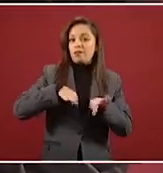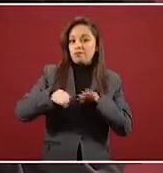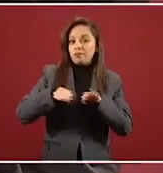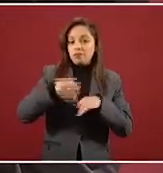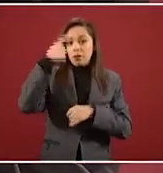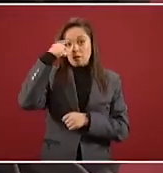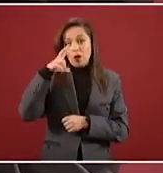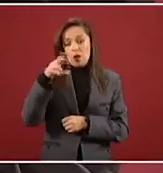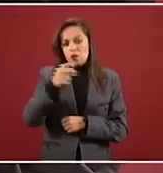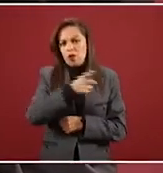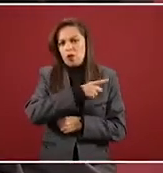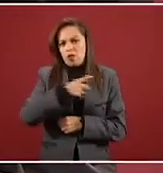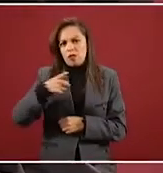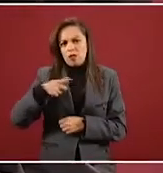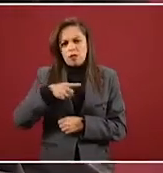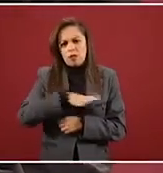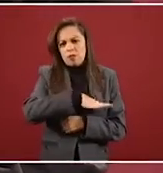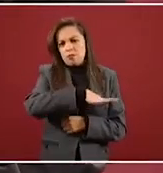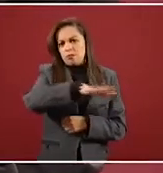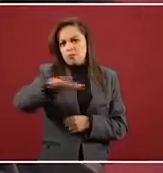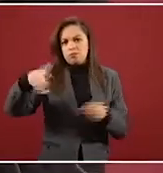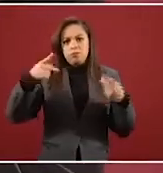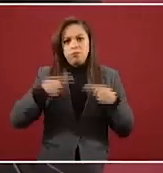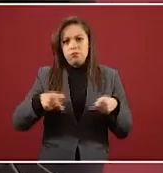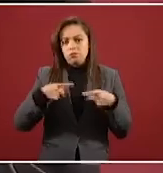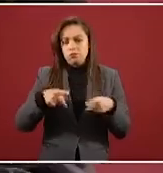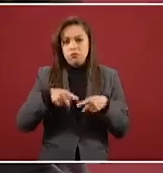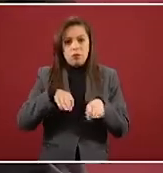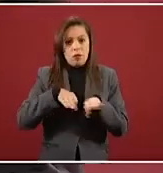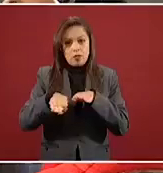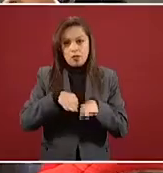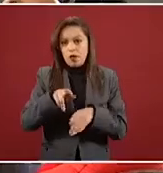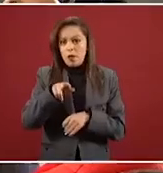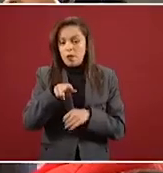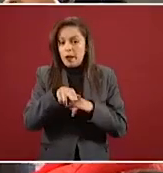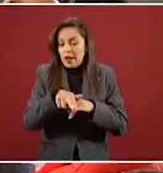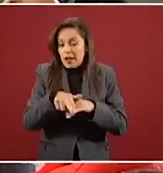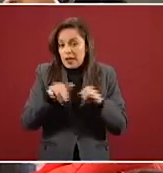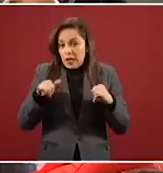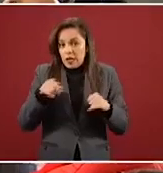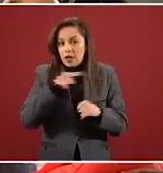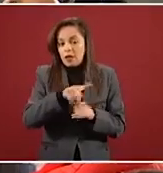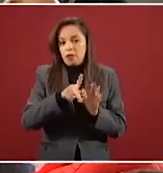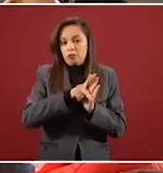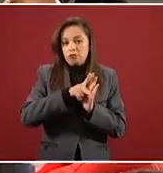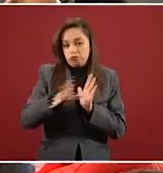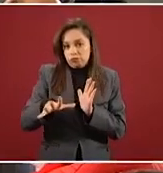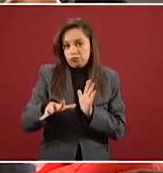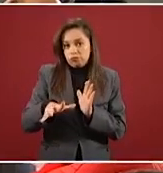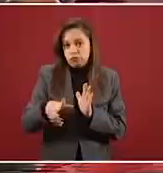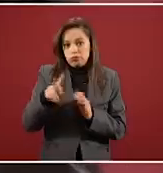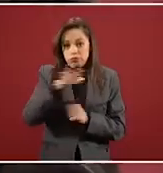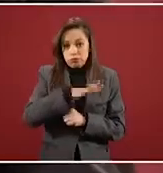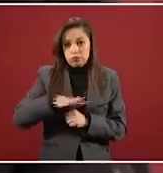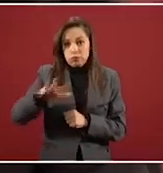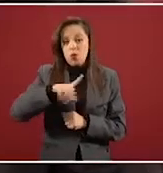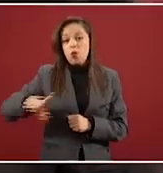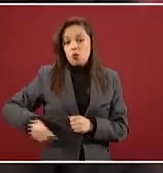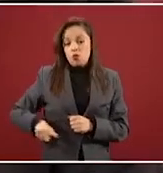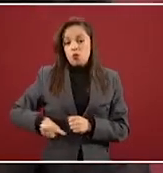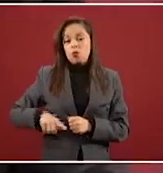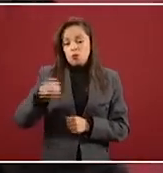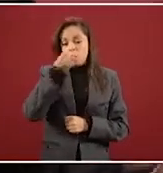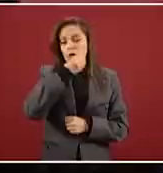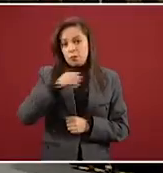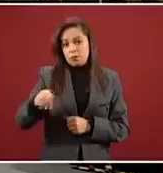nada, ni a los periodistas ni a los trabajadores en general, y el gobierno debe de responder. Y